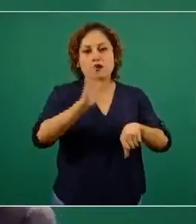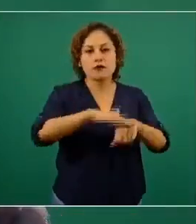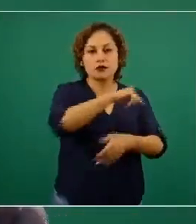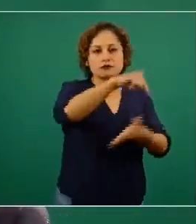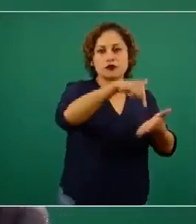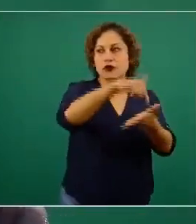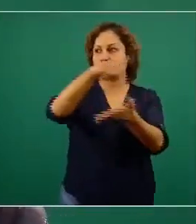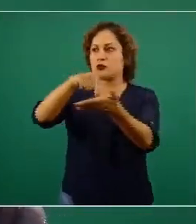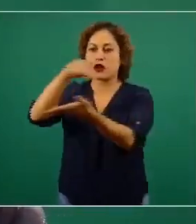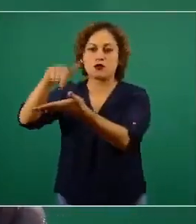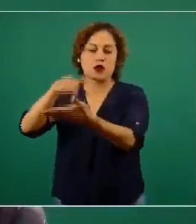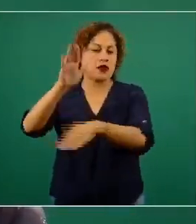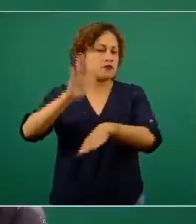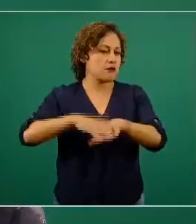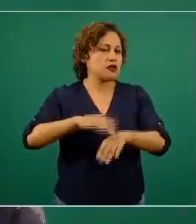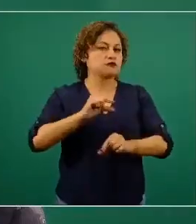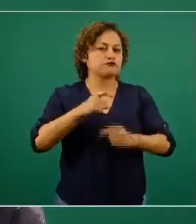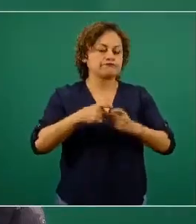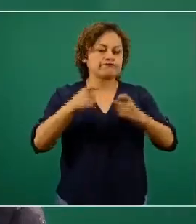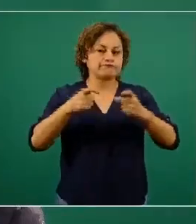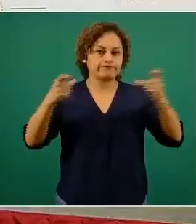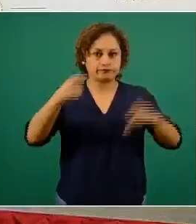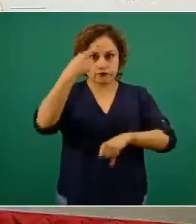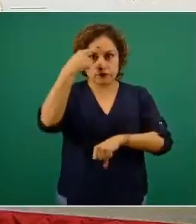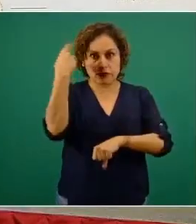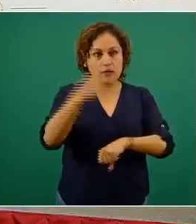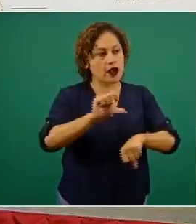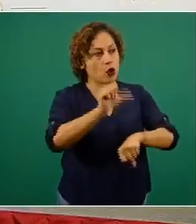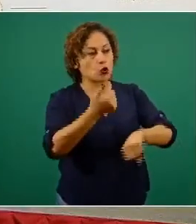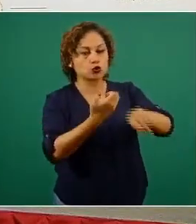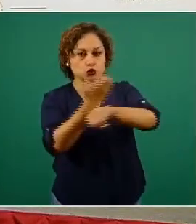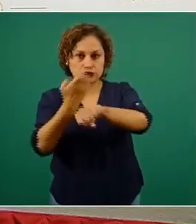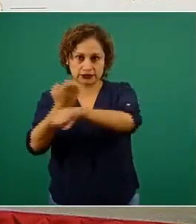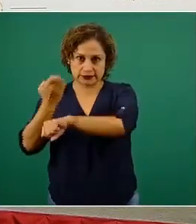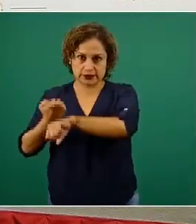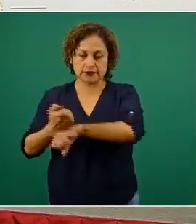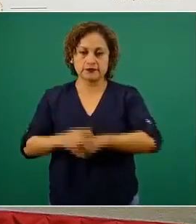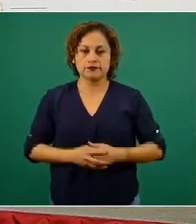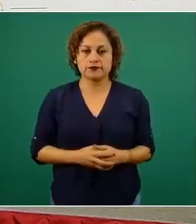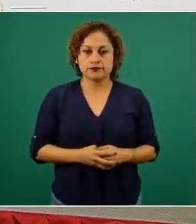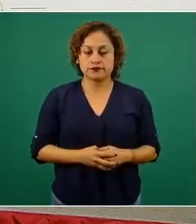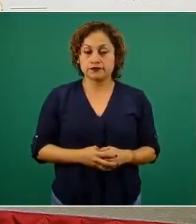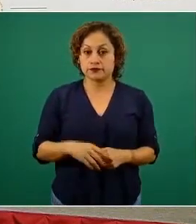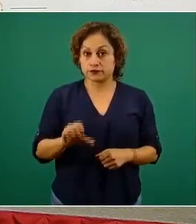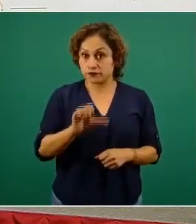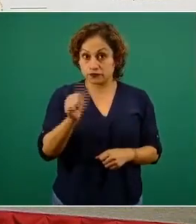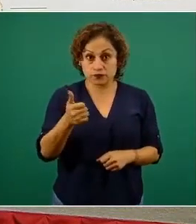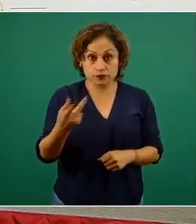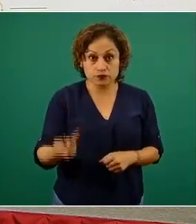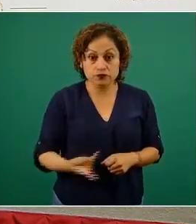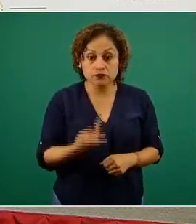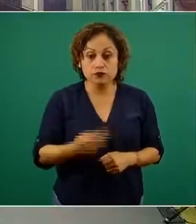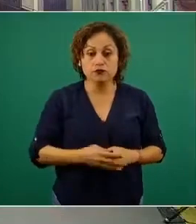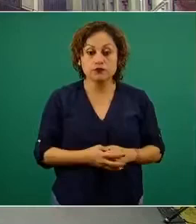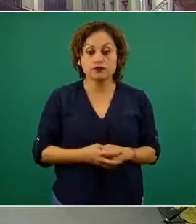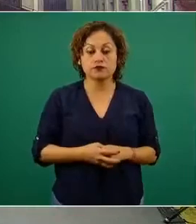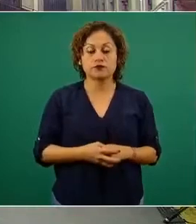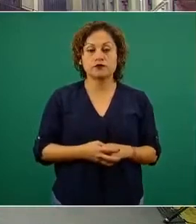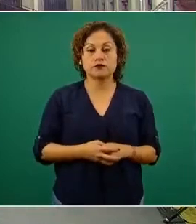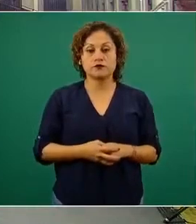otras entidades federativas que estarán involucradas. La segunda pregunta. Sobre el caso de la